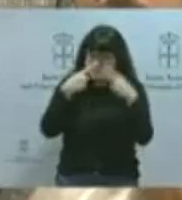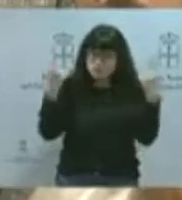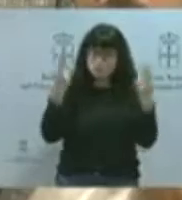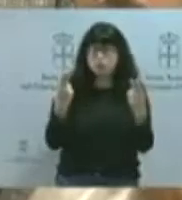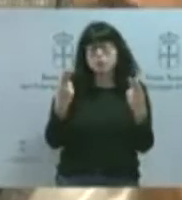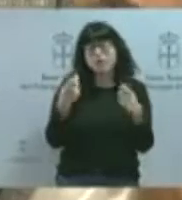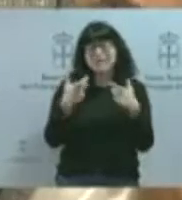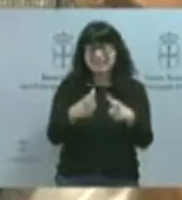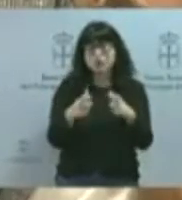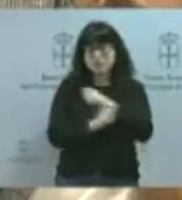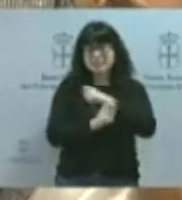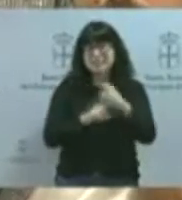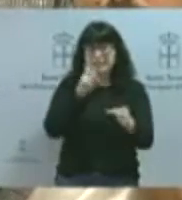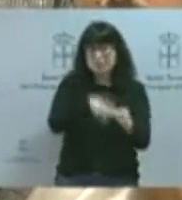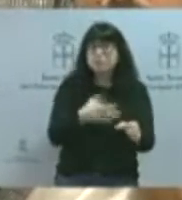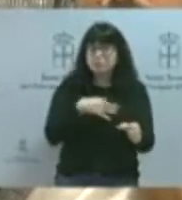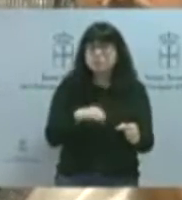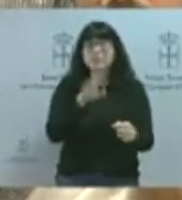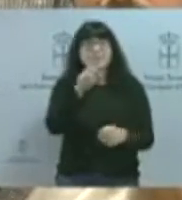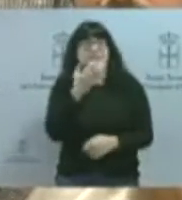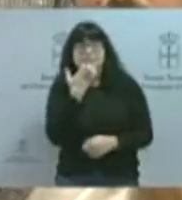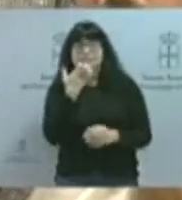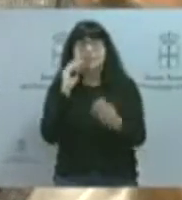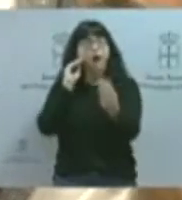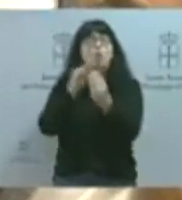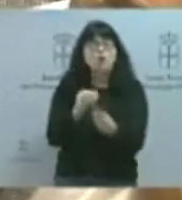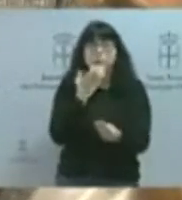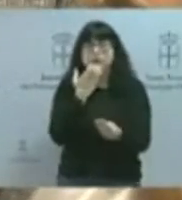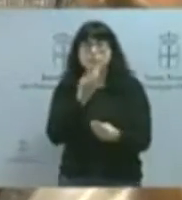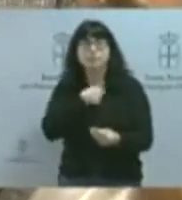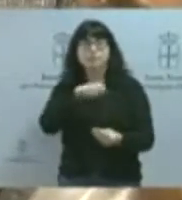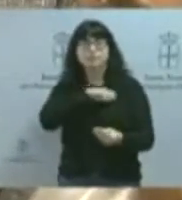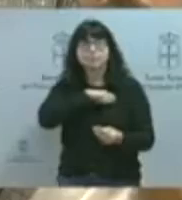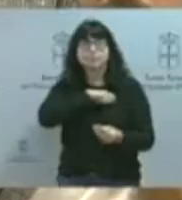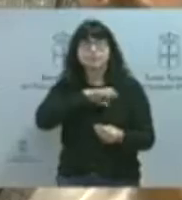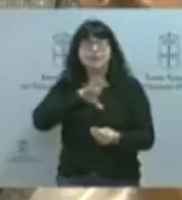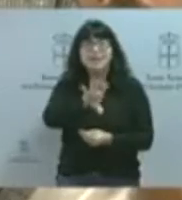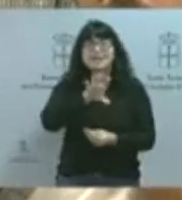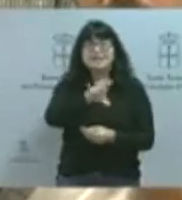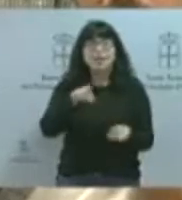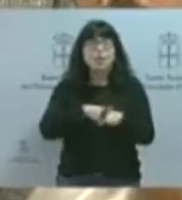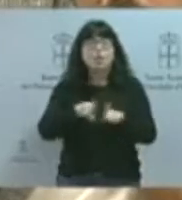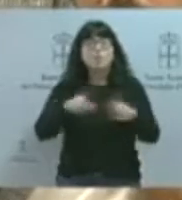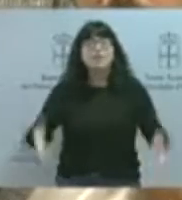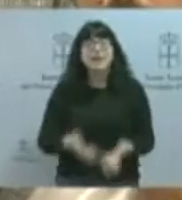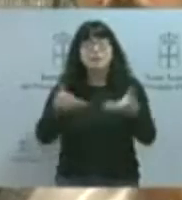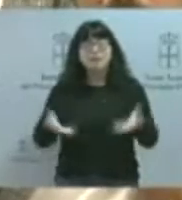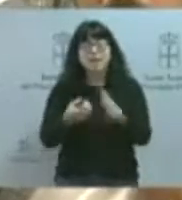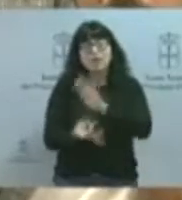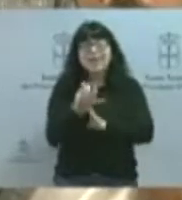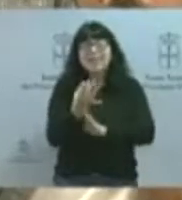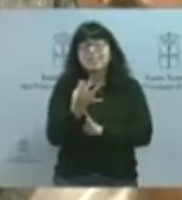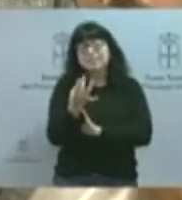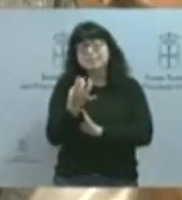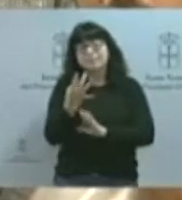y fortalecer la iniciativa del Estado como dinamizador de la actividad productiva y de establecer contratos de permanencia de las empresas con el fin de